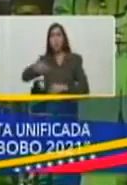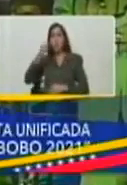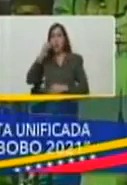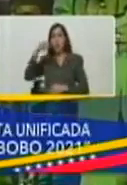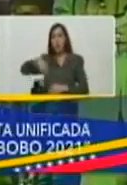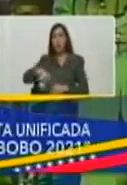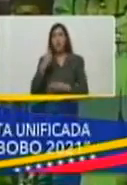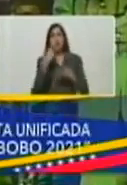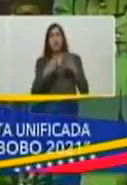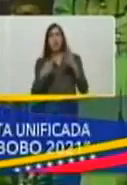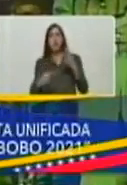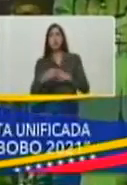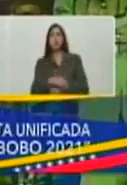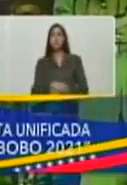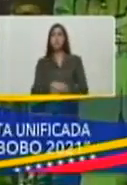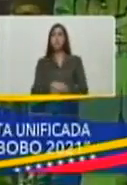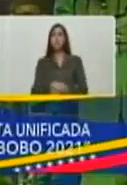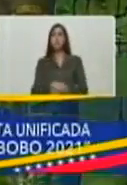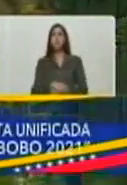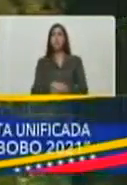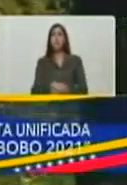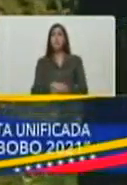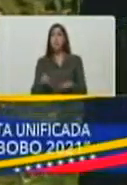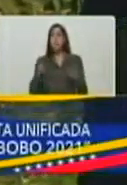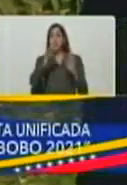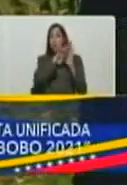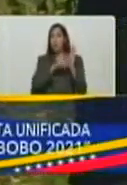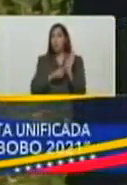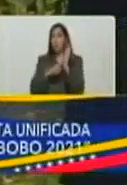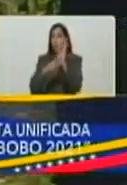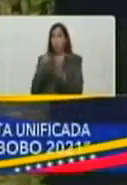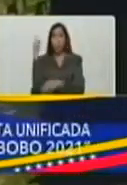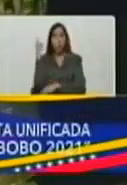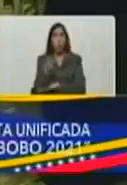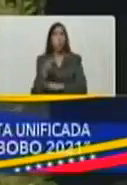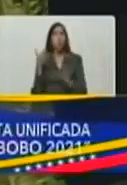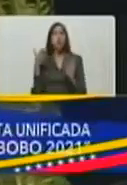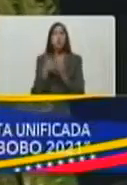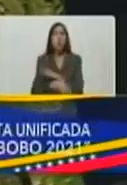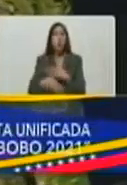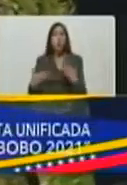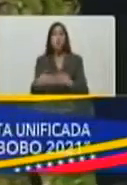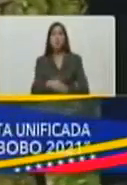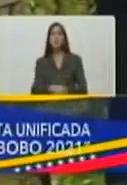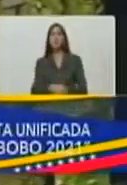región, tal y cual como se dieron sus lineamientos estratégicos bajo el